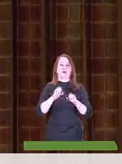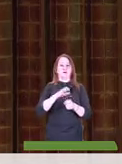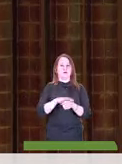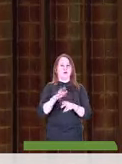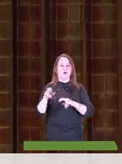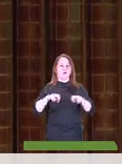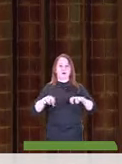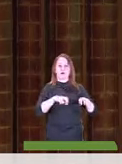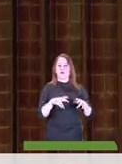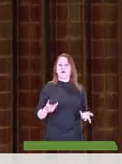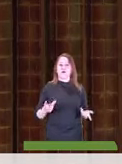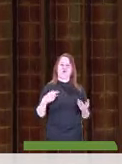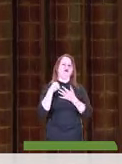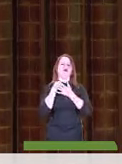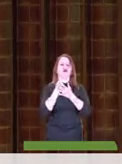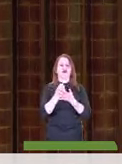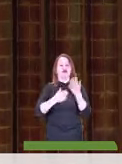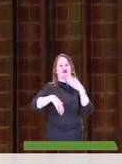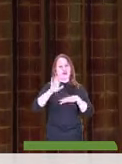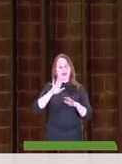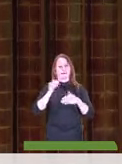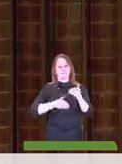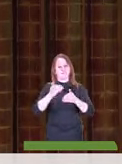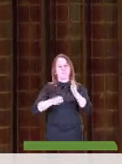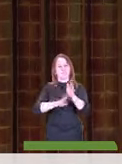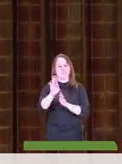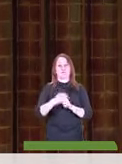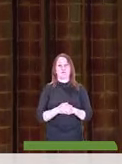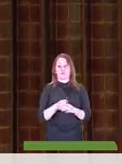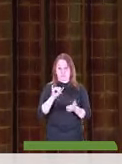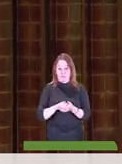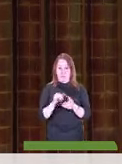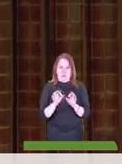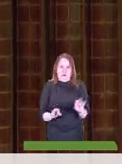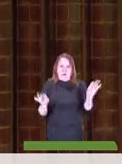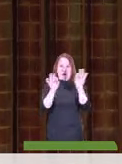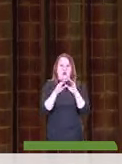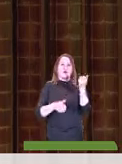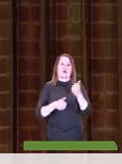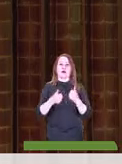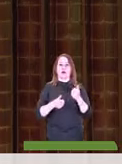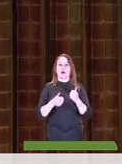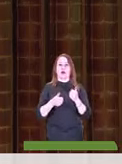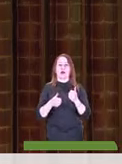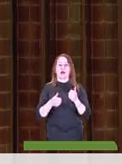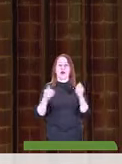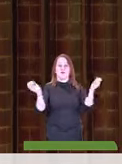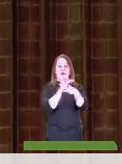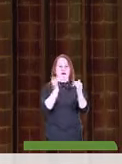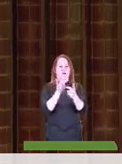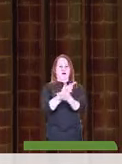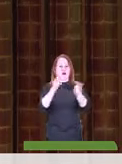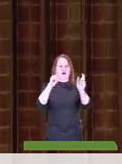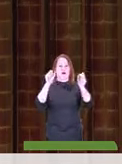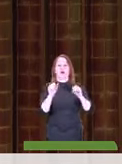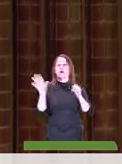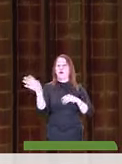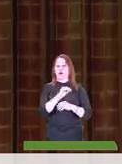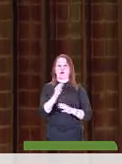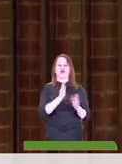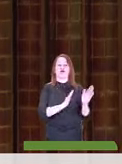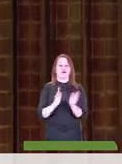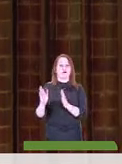Movilidad para ayudar a tener más avances en esto tan importante que es desbloquear las vías y que todos ordenadamente